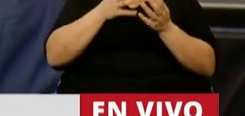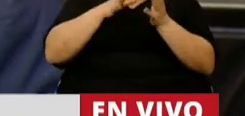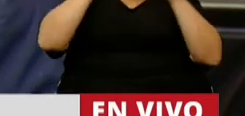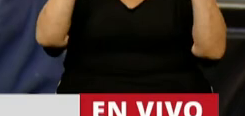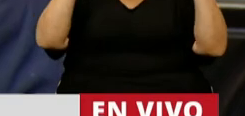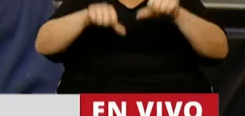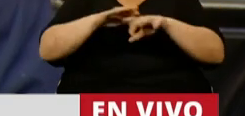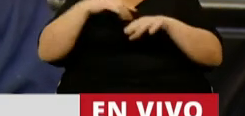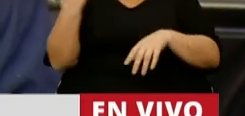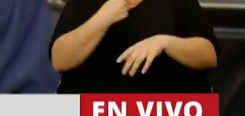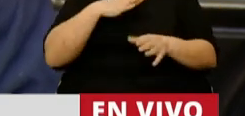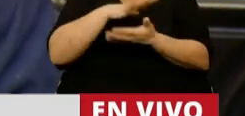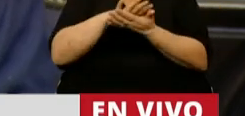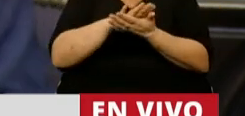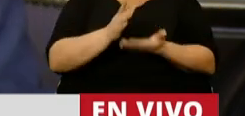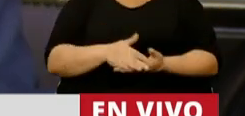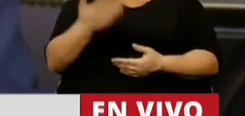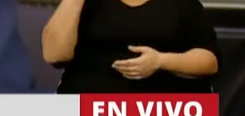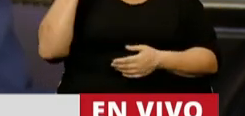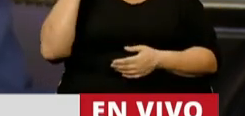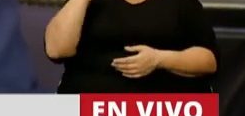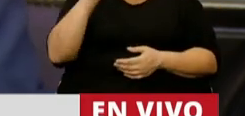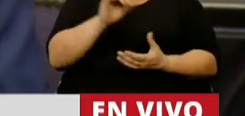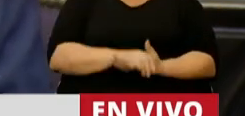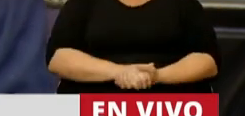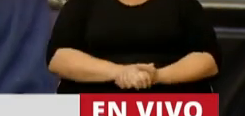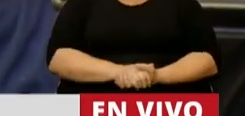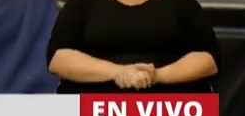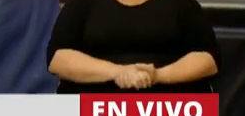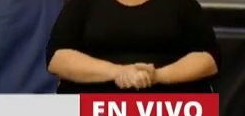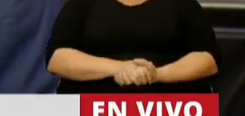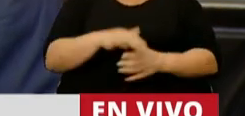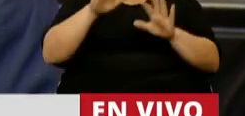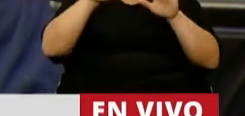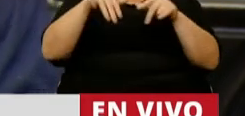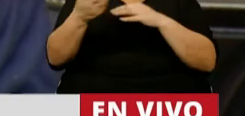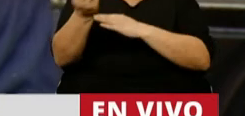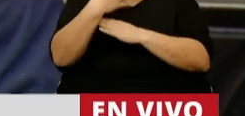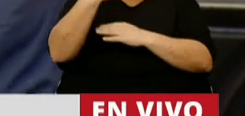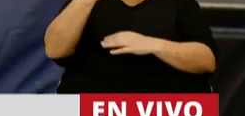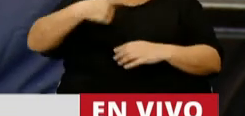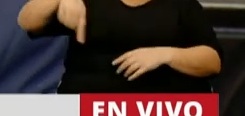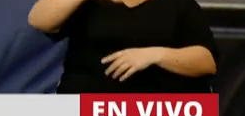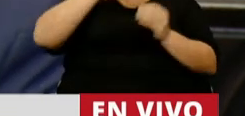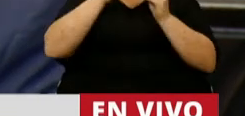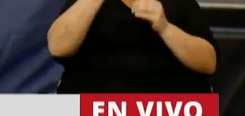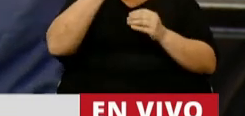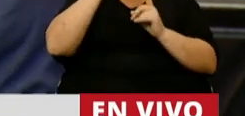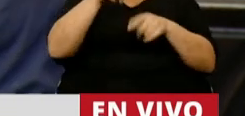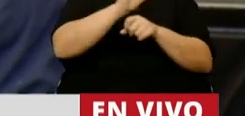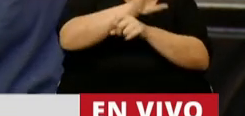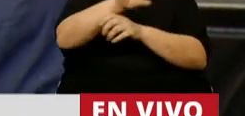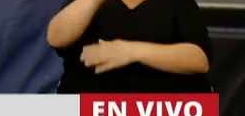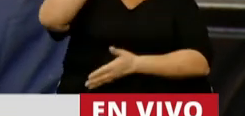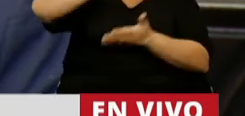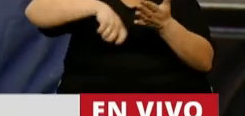dedos. Hace pocos días, señor presidente, recibí una nota, seguramente mis colegas de Córdoba la habrán